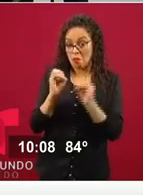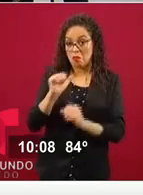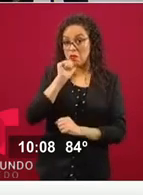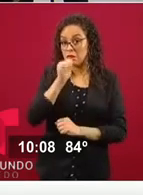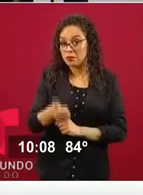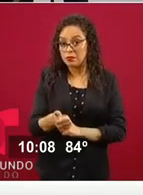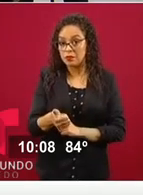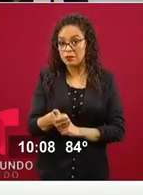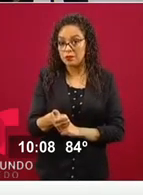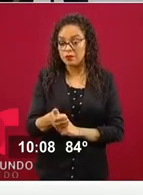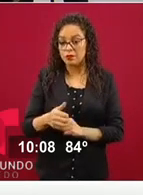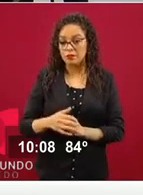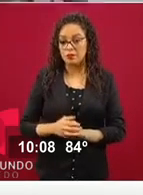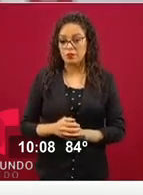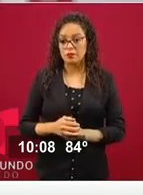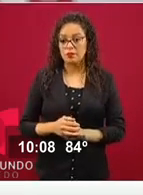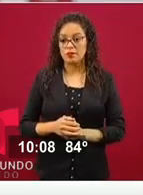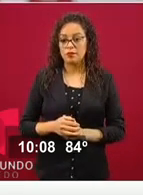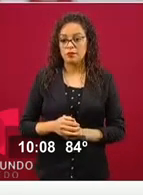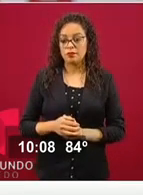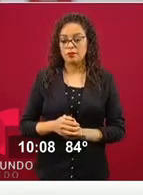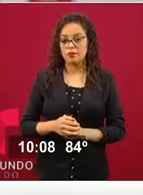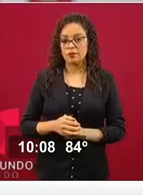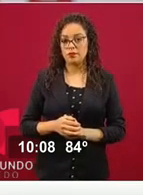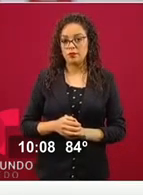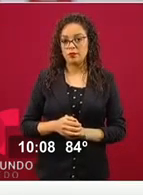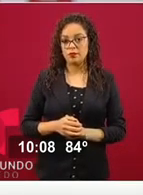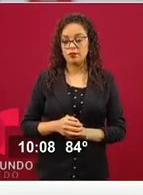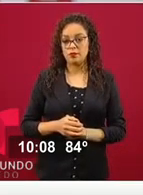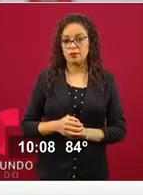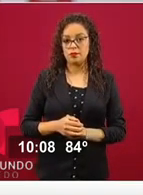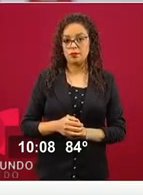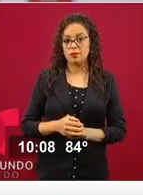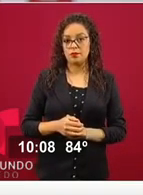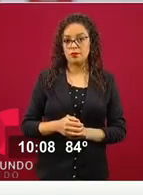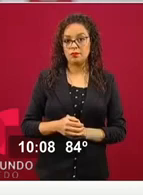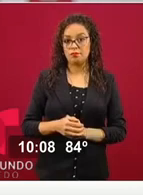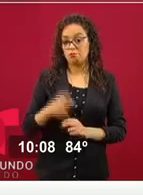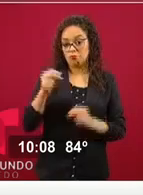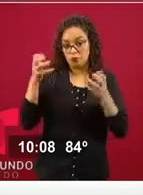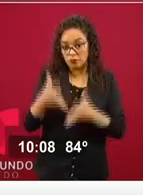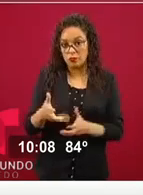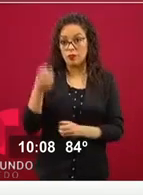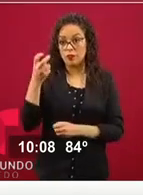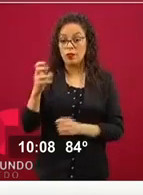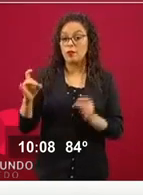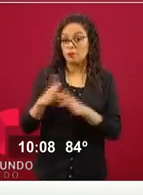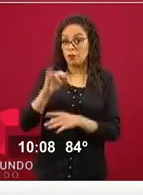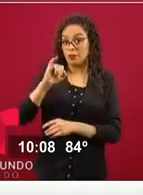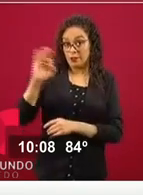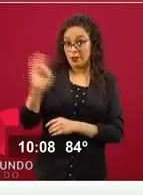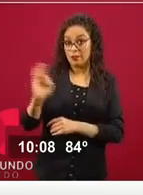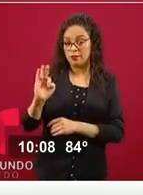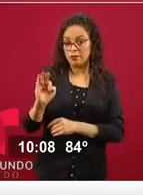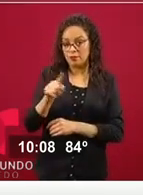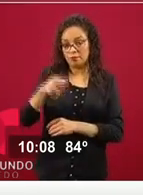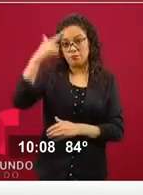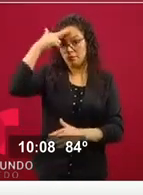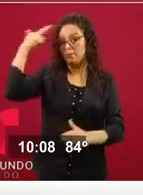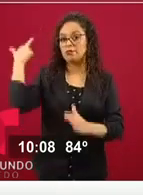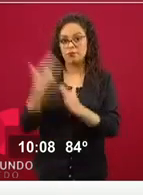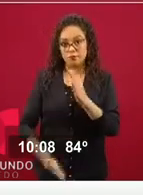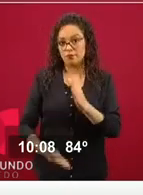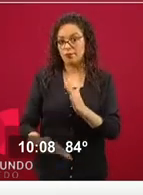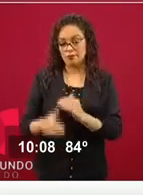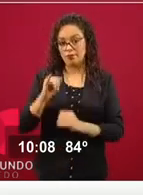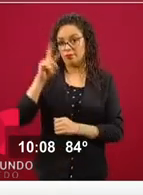era indebida e ilegal, de todas formas, que el gobierno de Estados Unidos todavía es